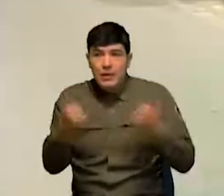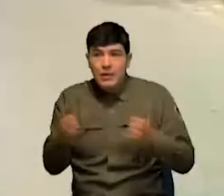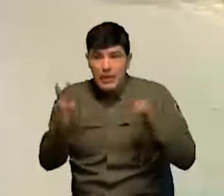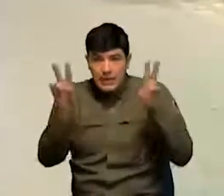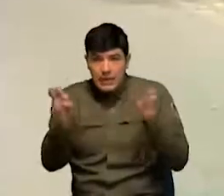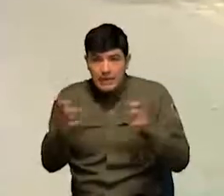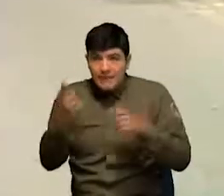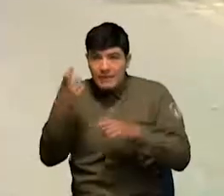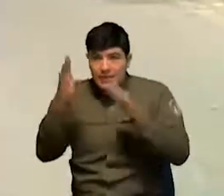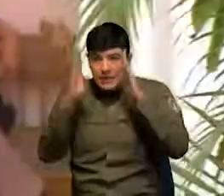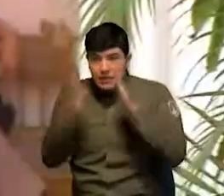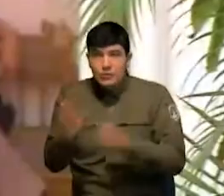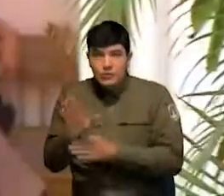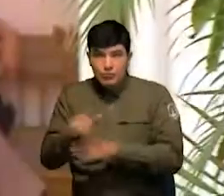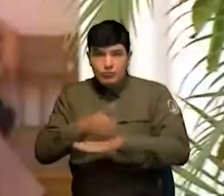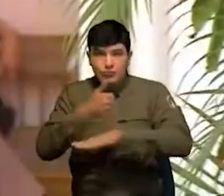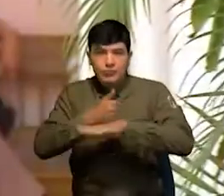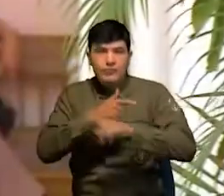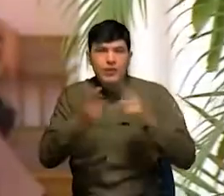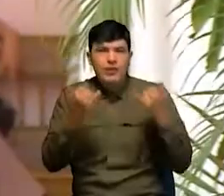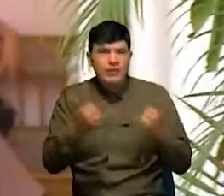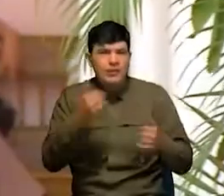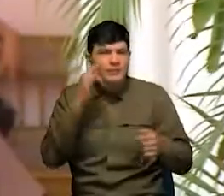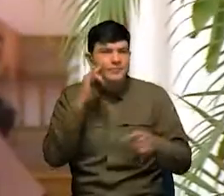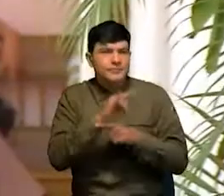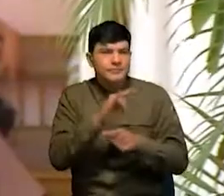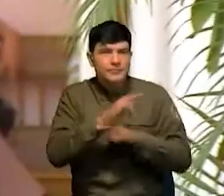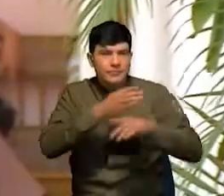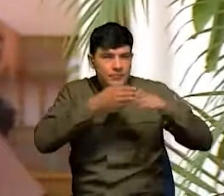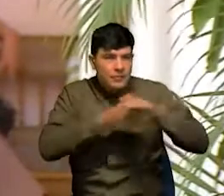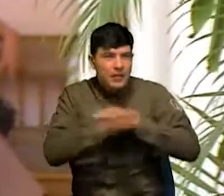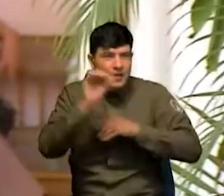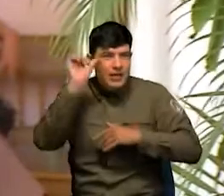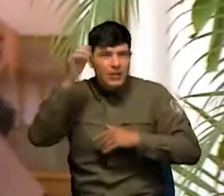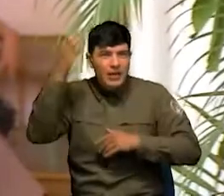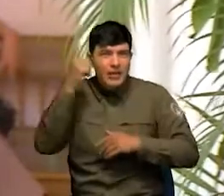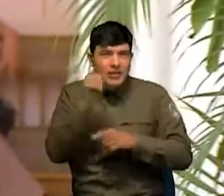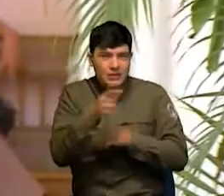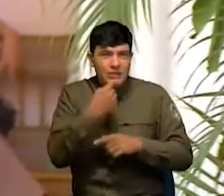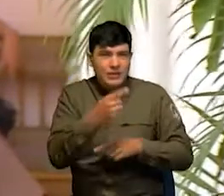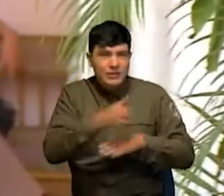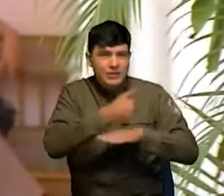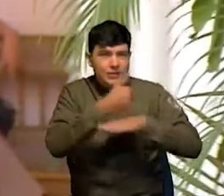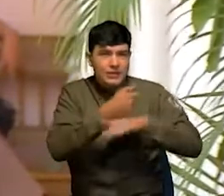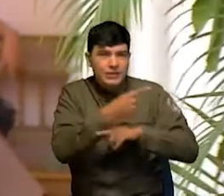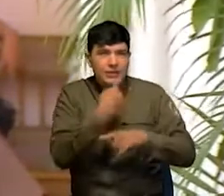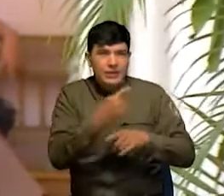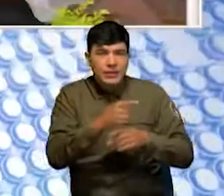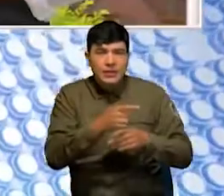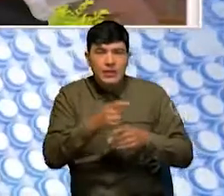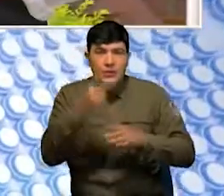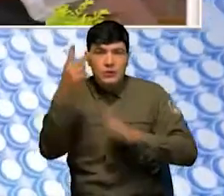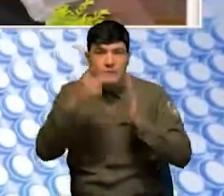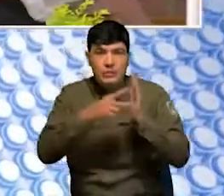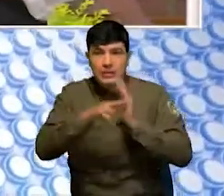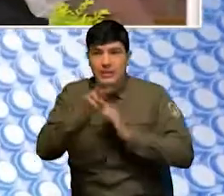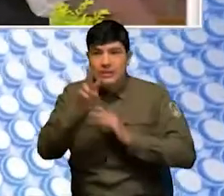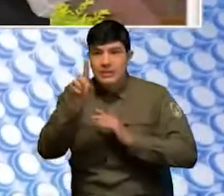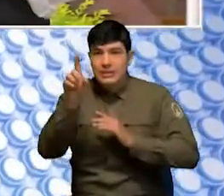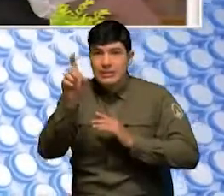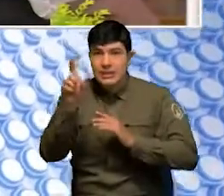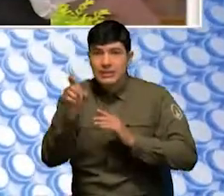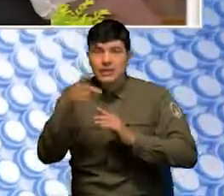las autoridades. Por ahora la internación, como se recordará, ya han dicho las autoridades, son de los modelos de 2016 hacia atrás